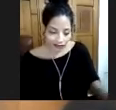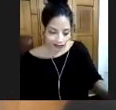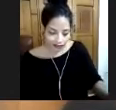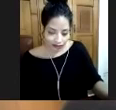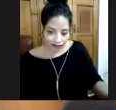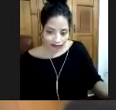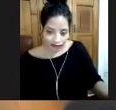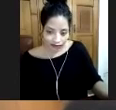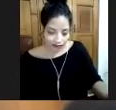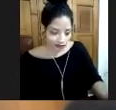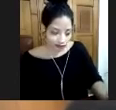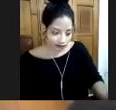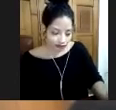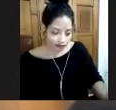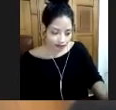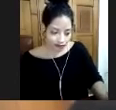preparados para